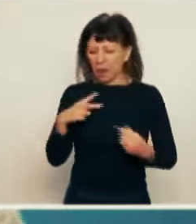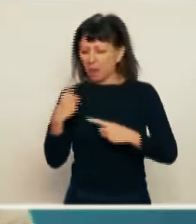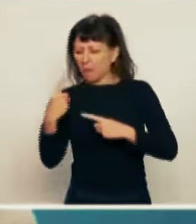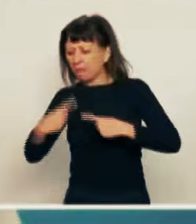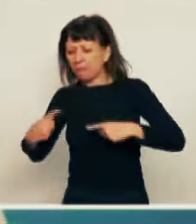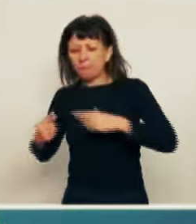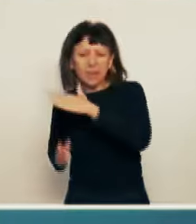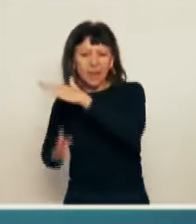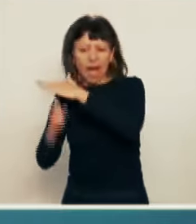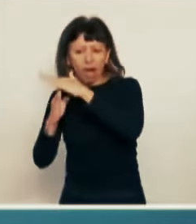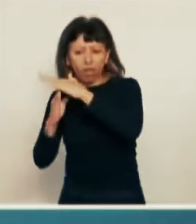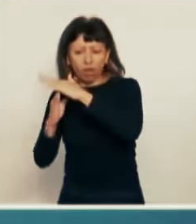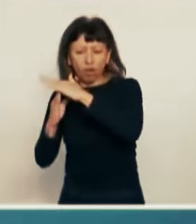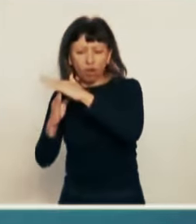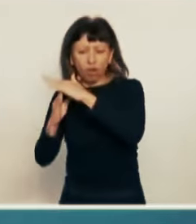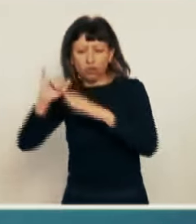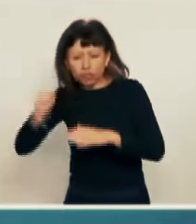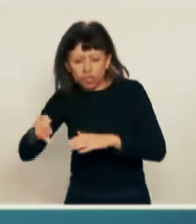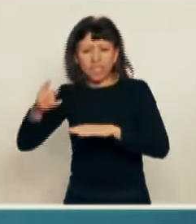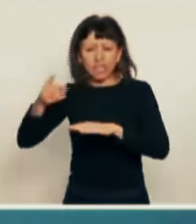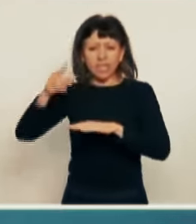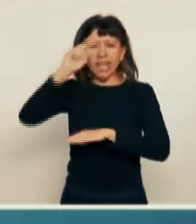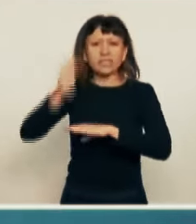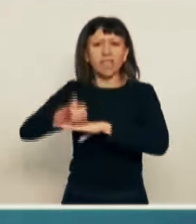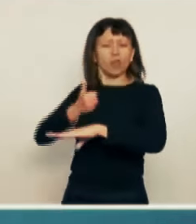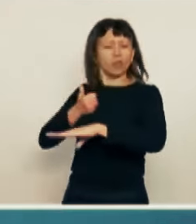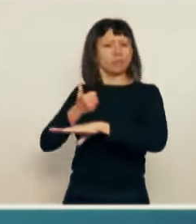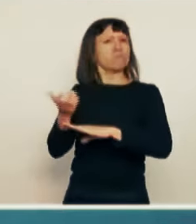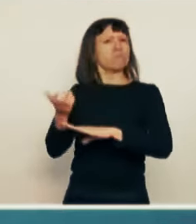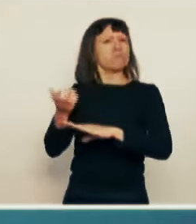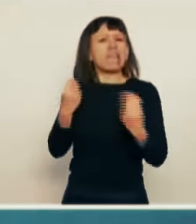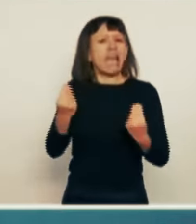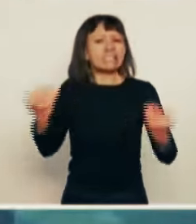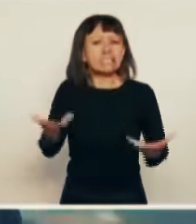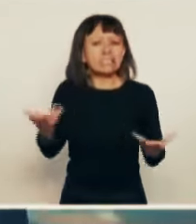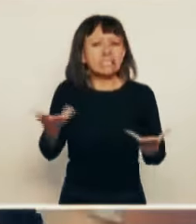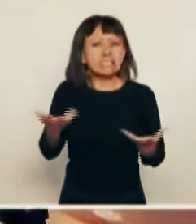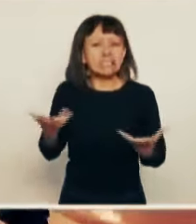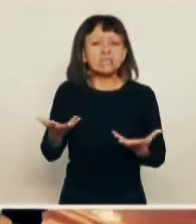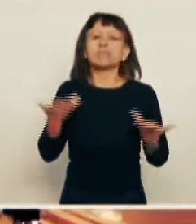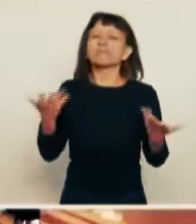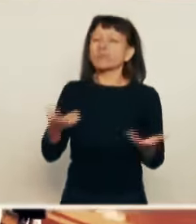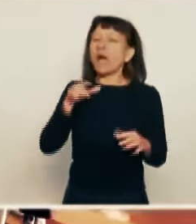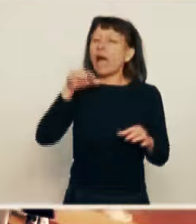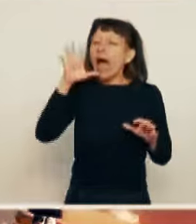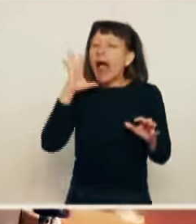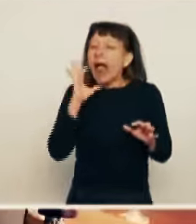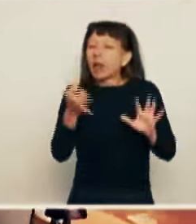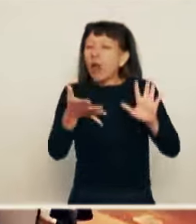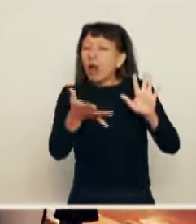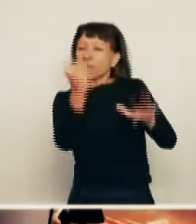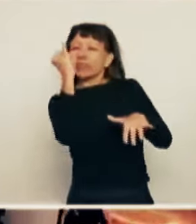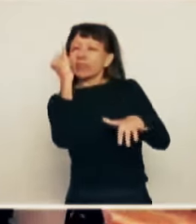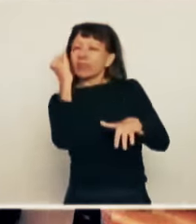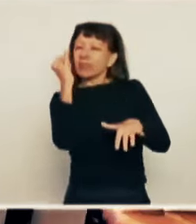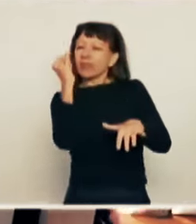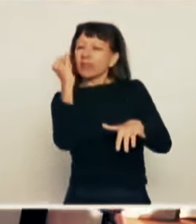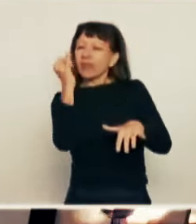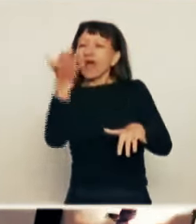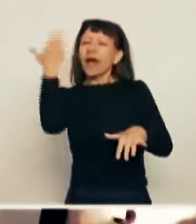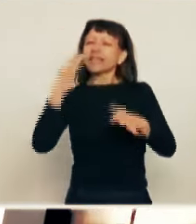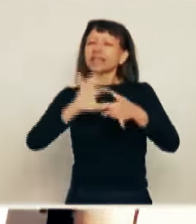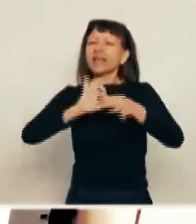acá creo que sí hay una pista en el discurso del presidente en la cadena nacional el